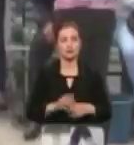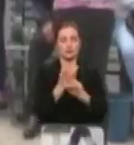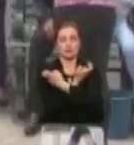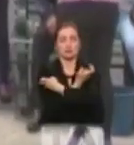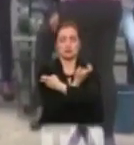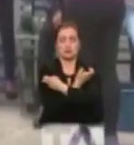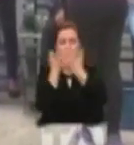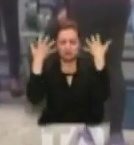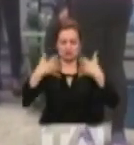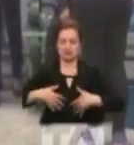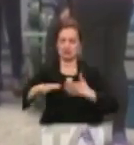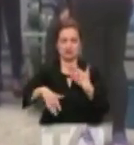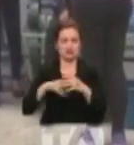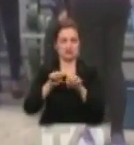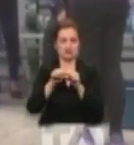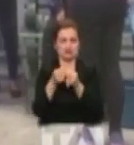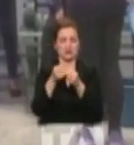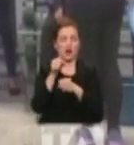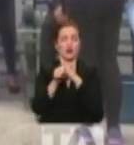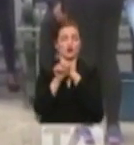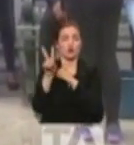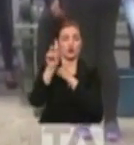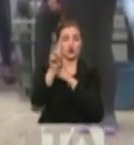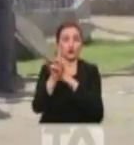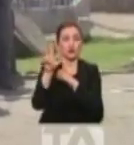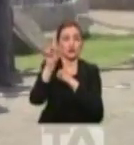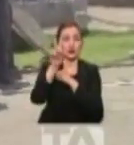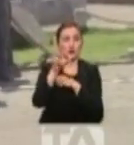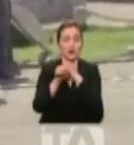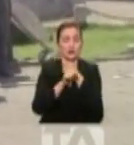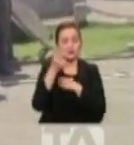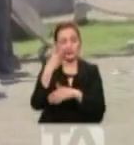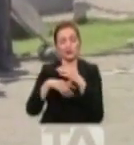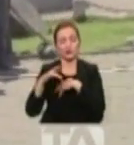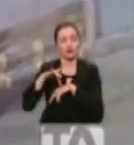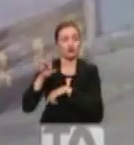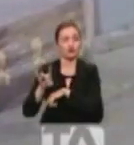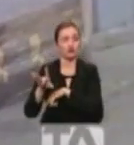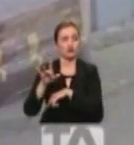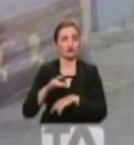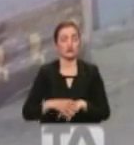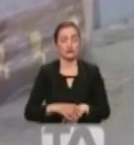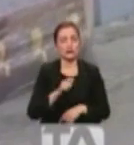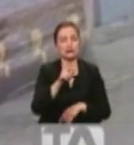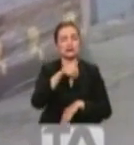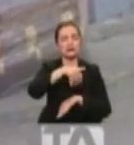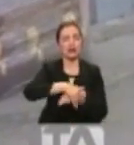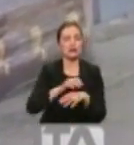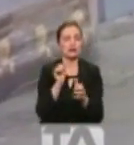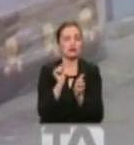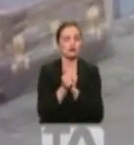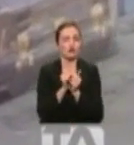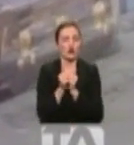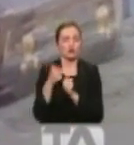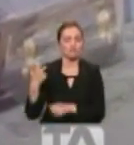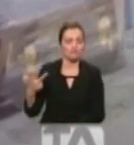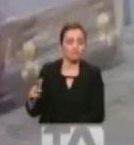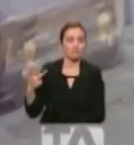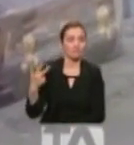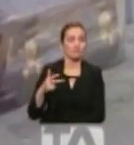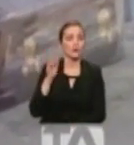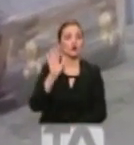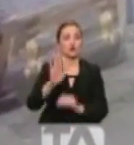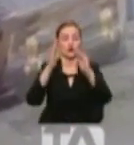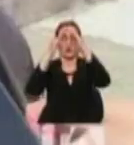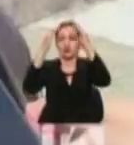multifragmentaria. Los fallecidos son de 21 y 31 años. Dejan hijos en orfandad. Retornaban de una tarde deportiva y pretendían llegar a